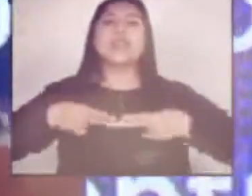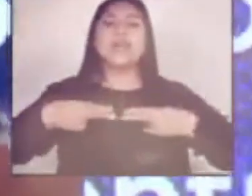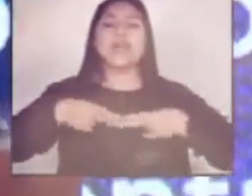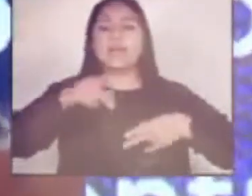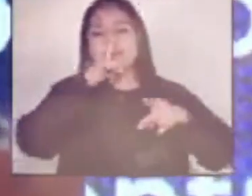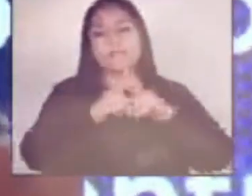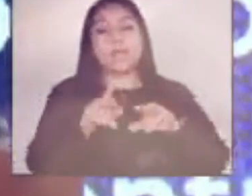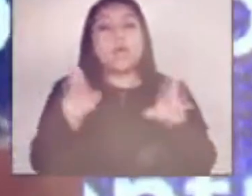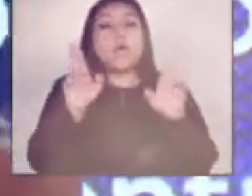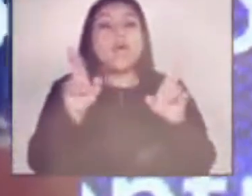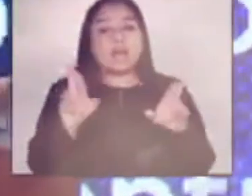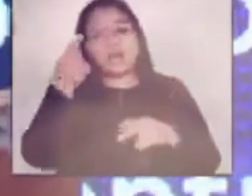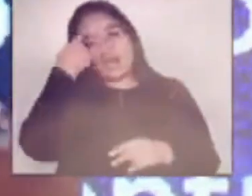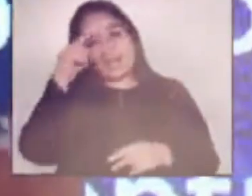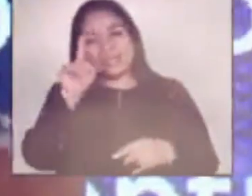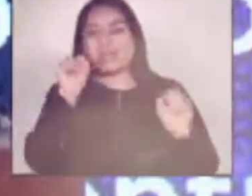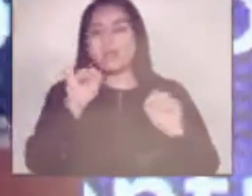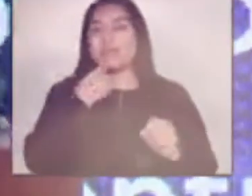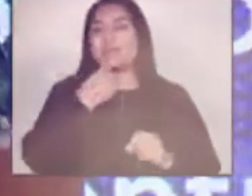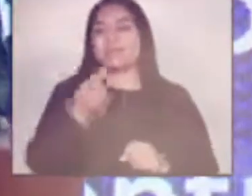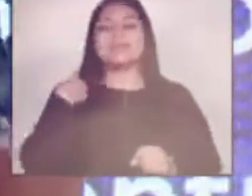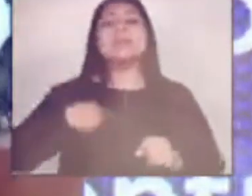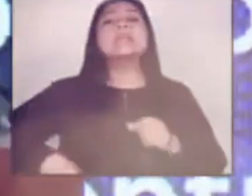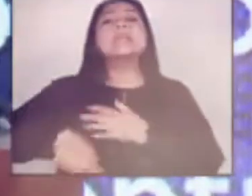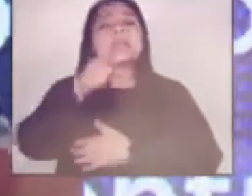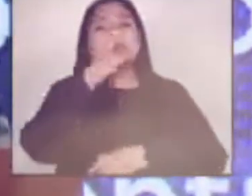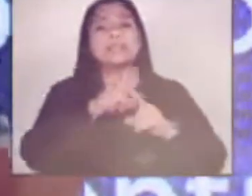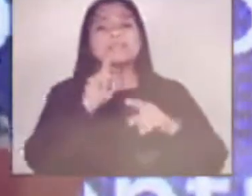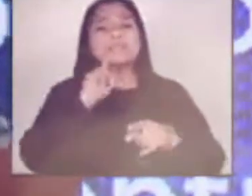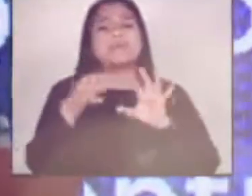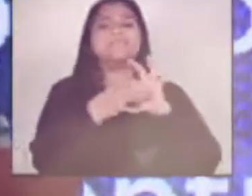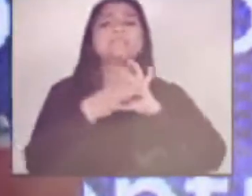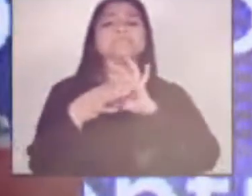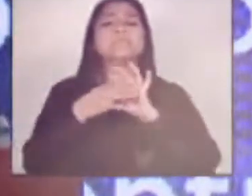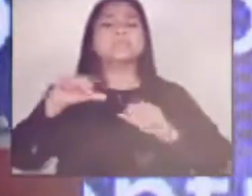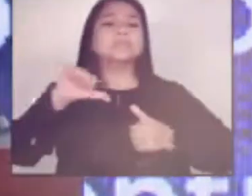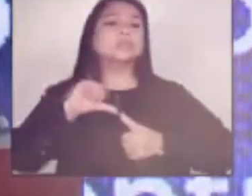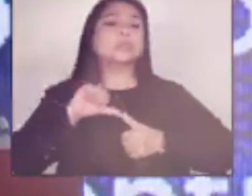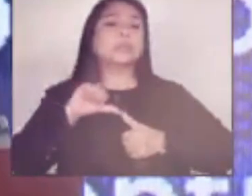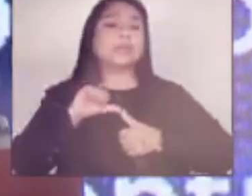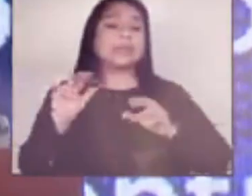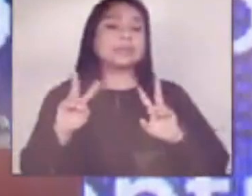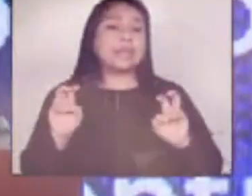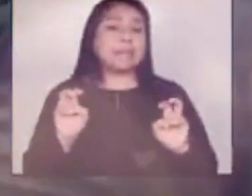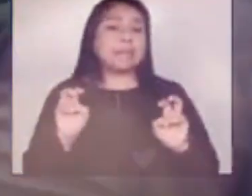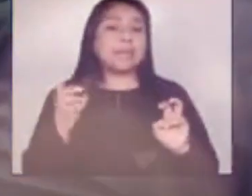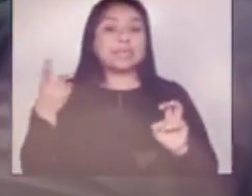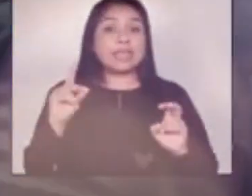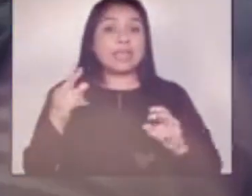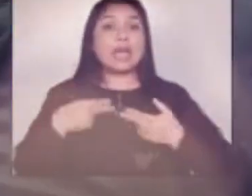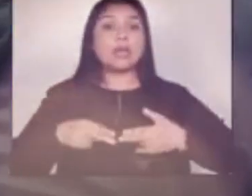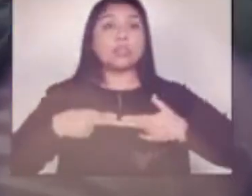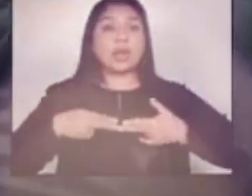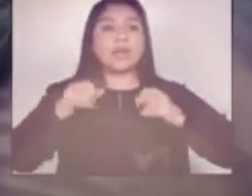día podamos decir que esa unión centroamericana en materia de aduanas pueda ser